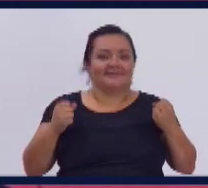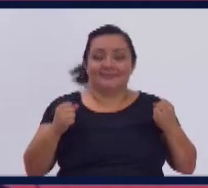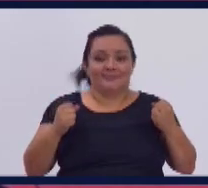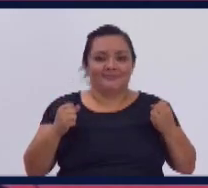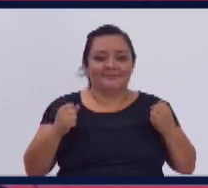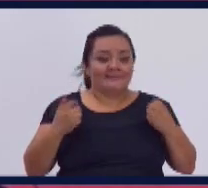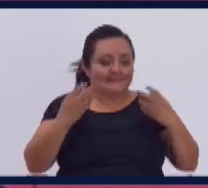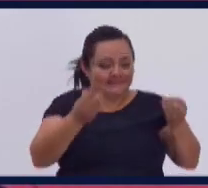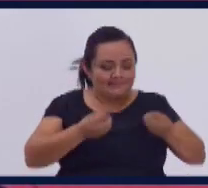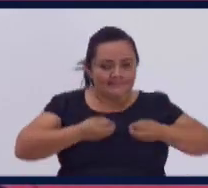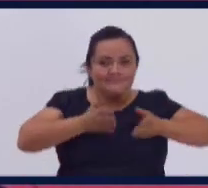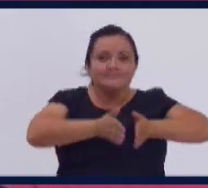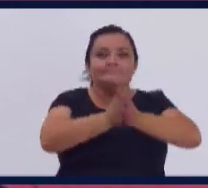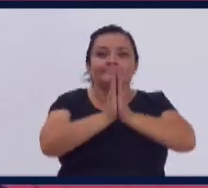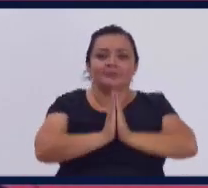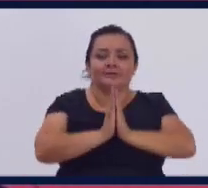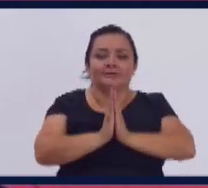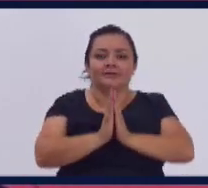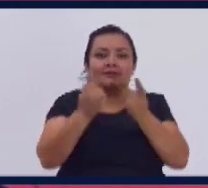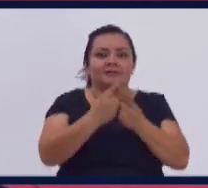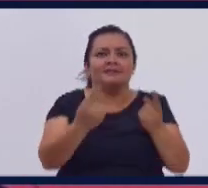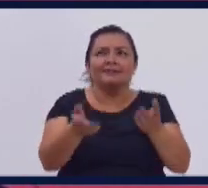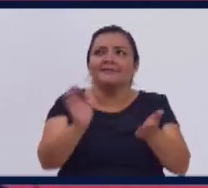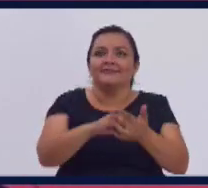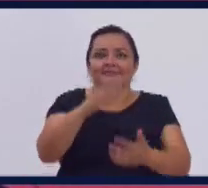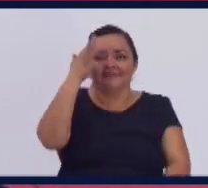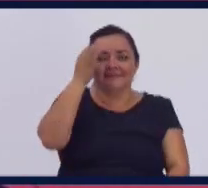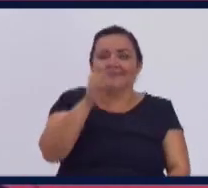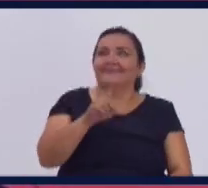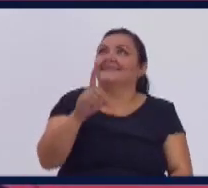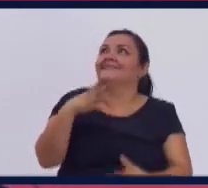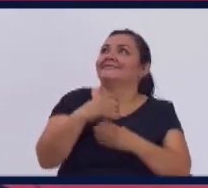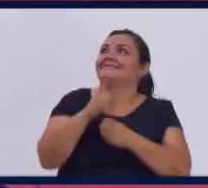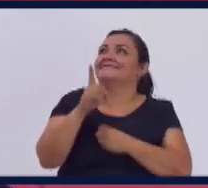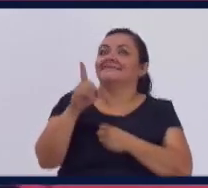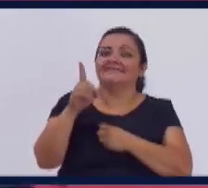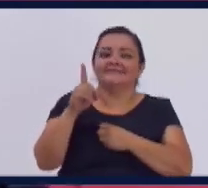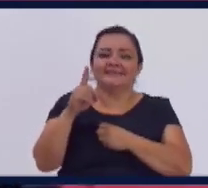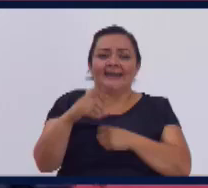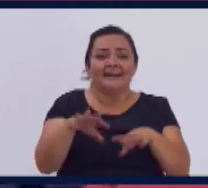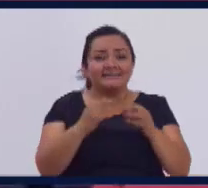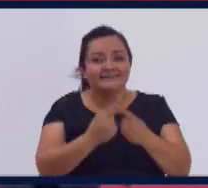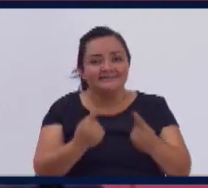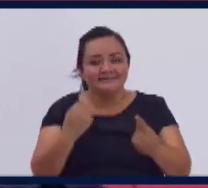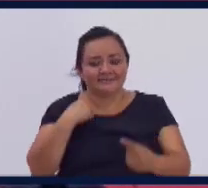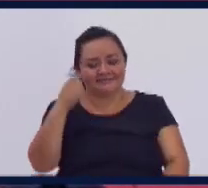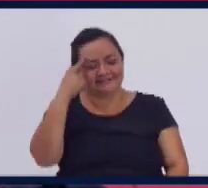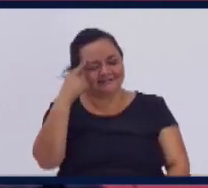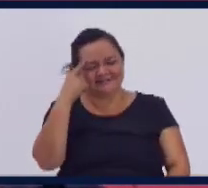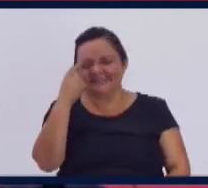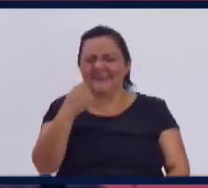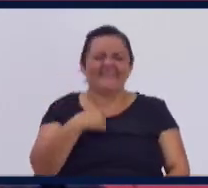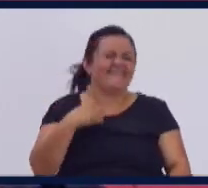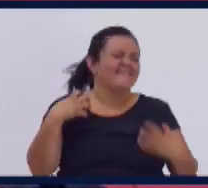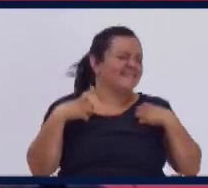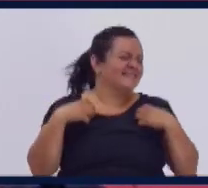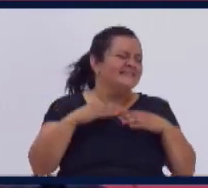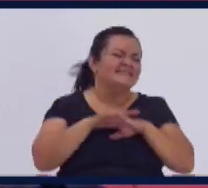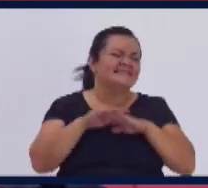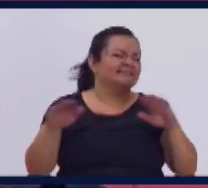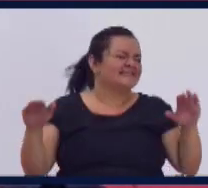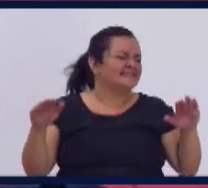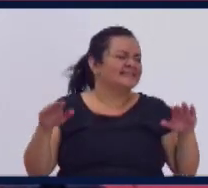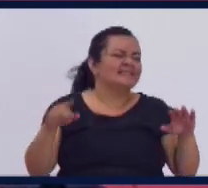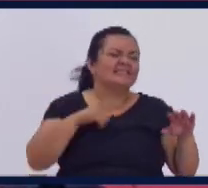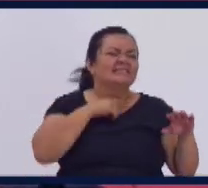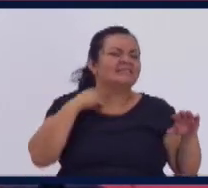perdón. Y la gente recupera la fe. Y muchos de nosotros estamos pensando quitarnos la vida porque no tenemos sentido. No